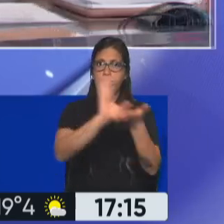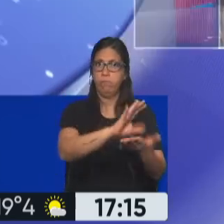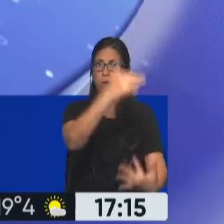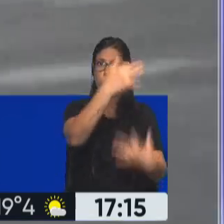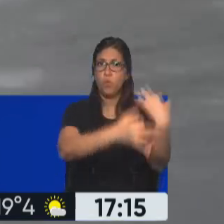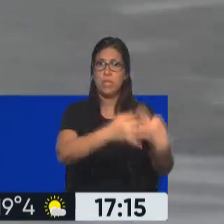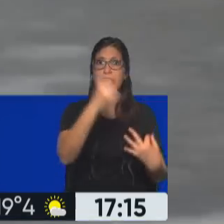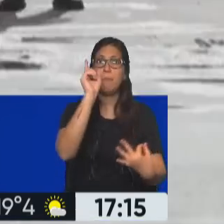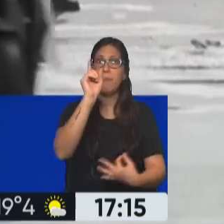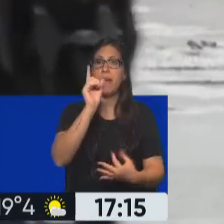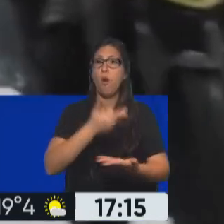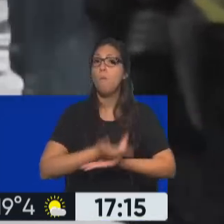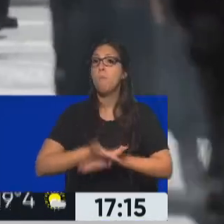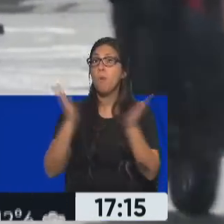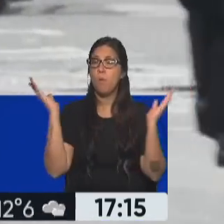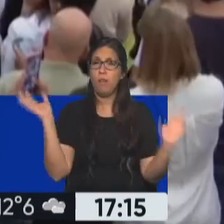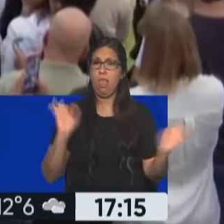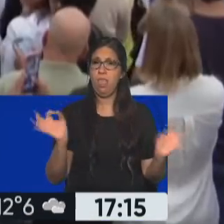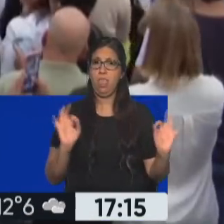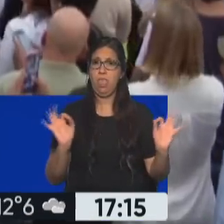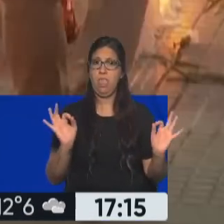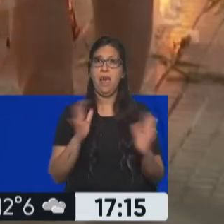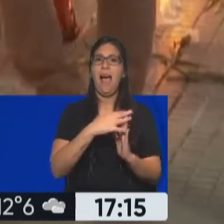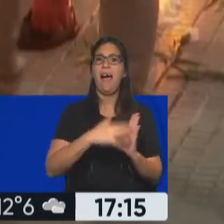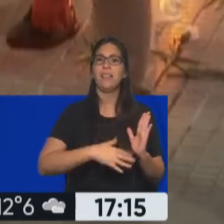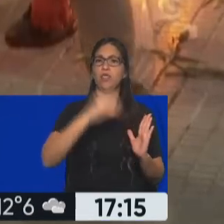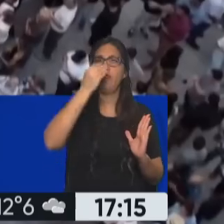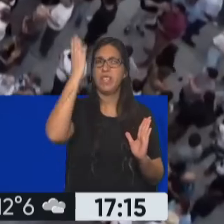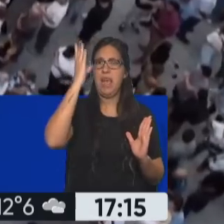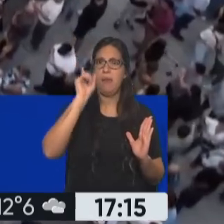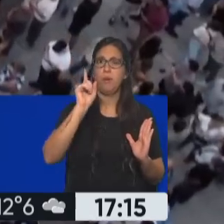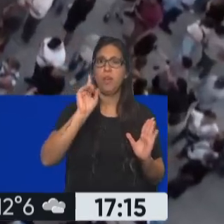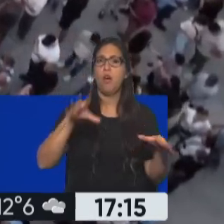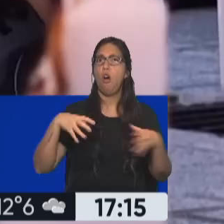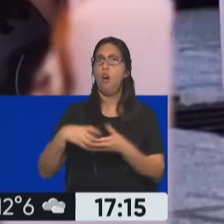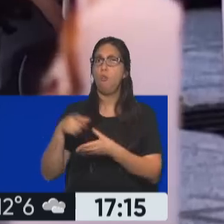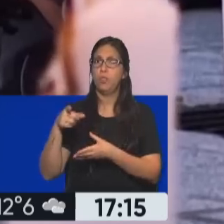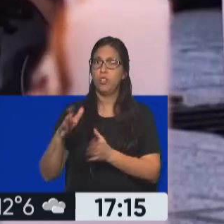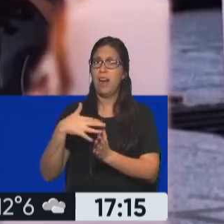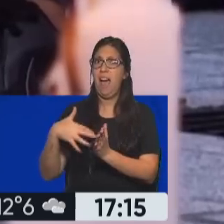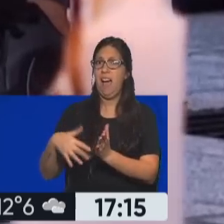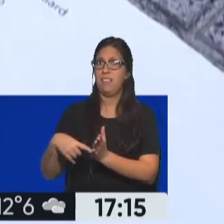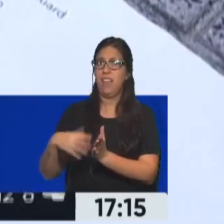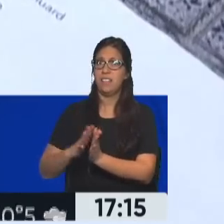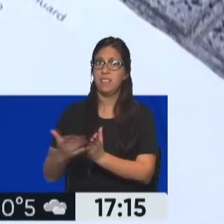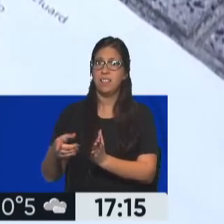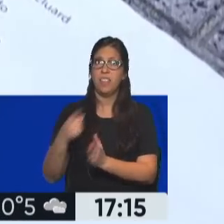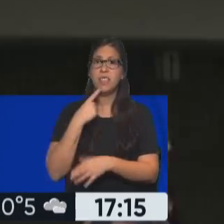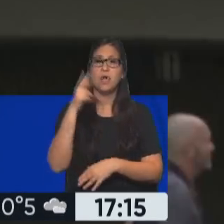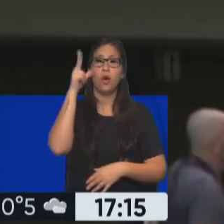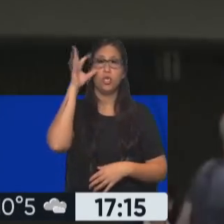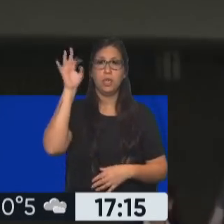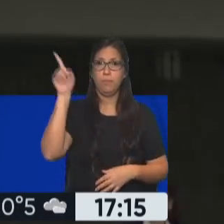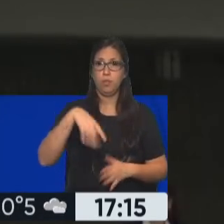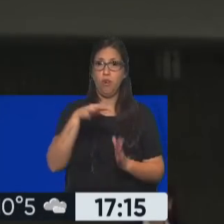no se conocieron públicamente. Me refiero a las oficiales, ¿no? Porque recordemos que las de la oposición lo que sostienen es que más de un 80% de